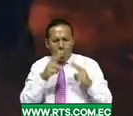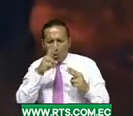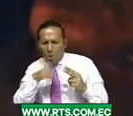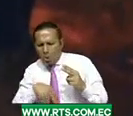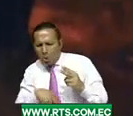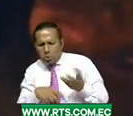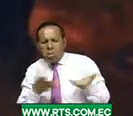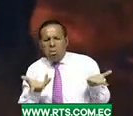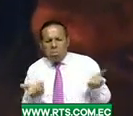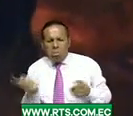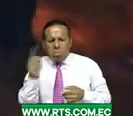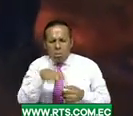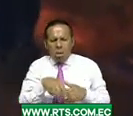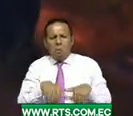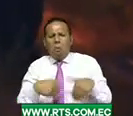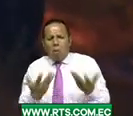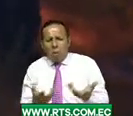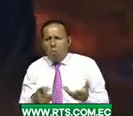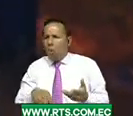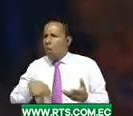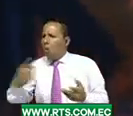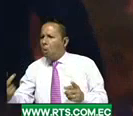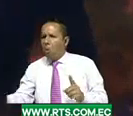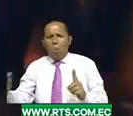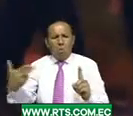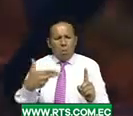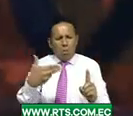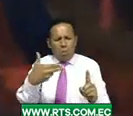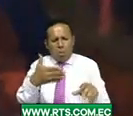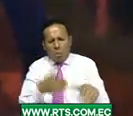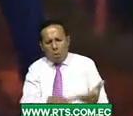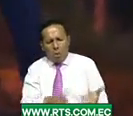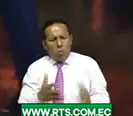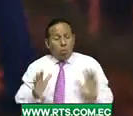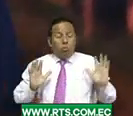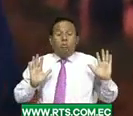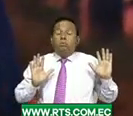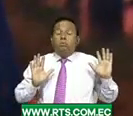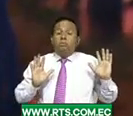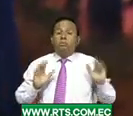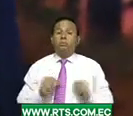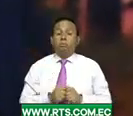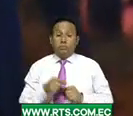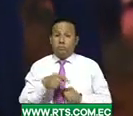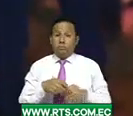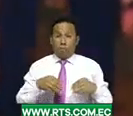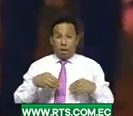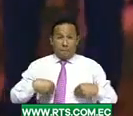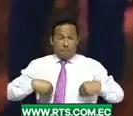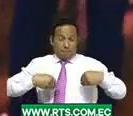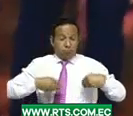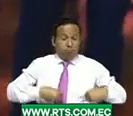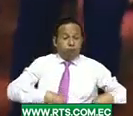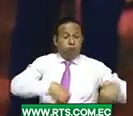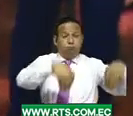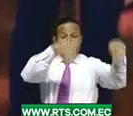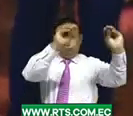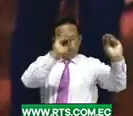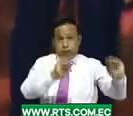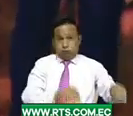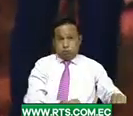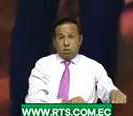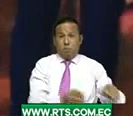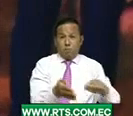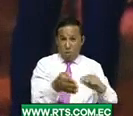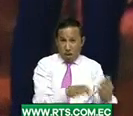y de repente aparecieron sujetos armados y le quitaron la vida. Han colocado una sábana encima del cadáver y el personal